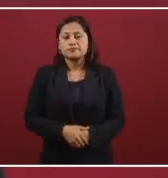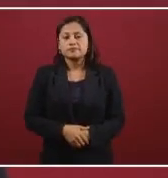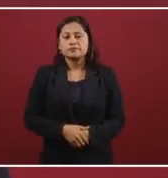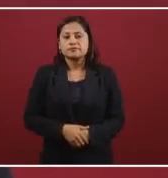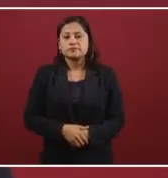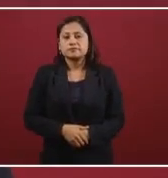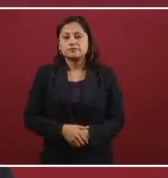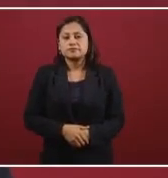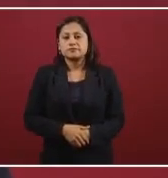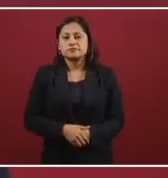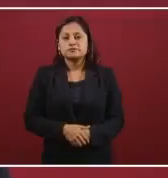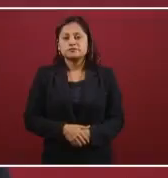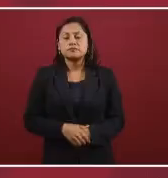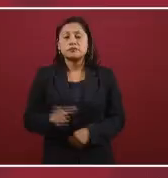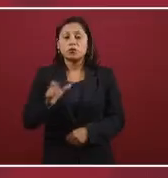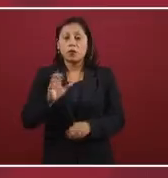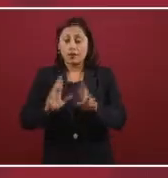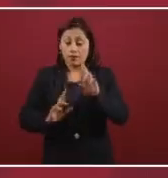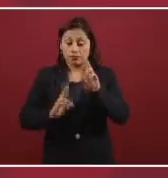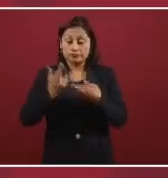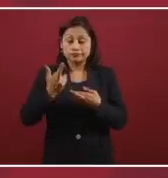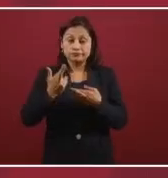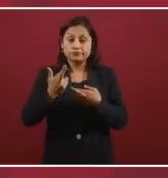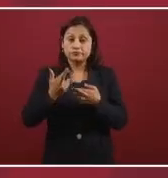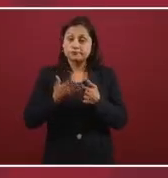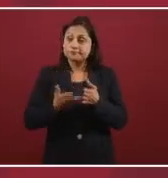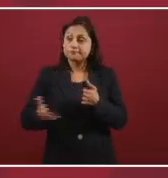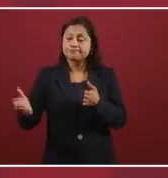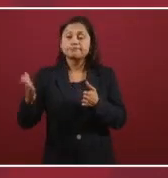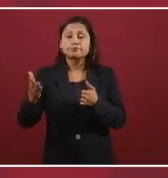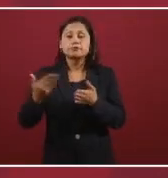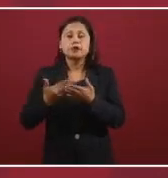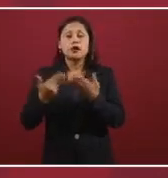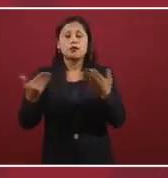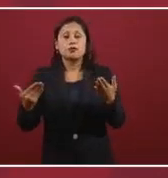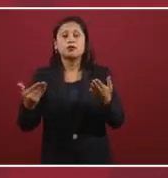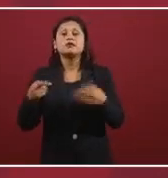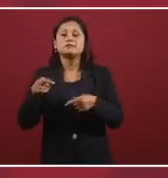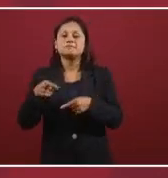después del movimiento revolucionario hasta nuestros días.